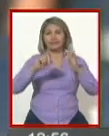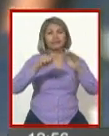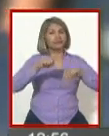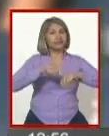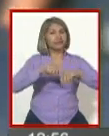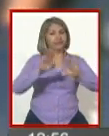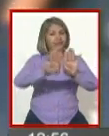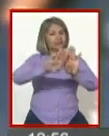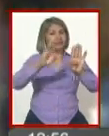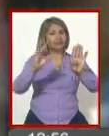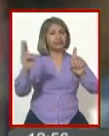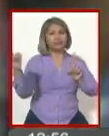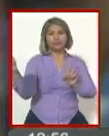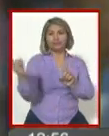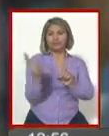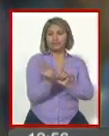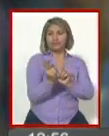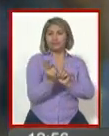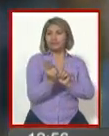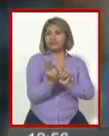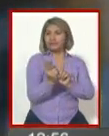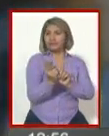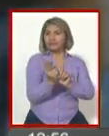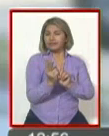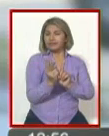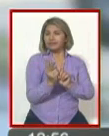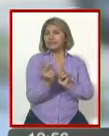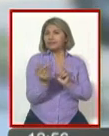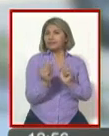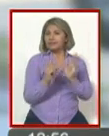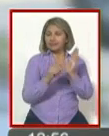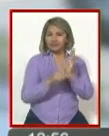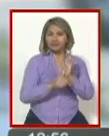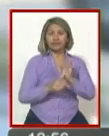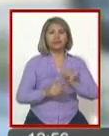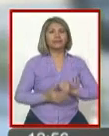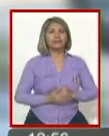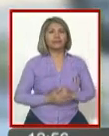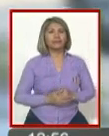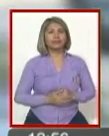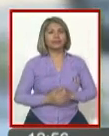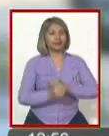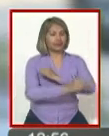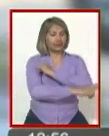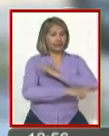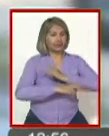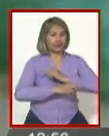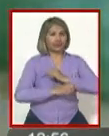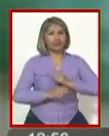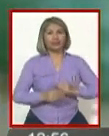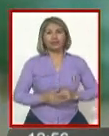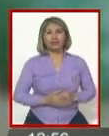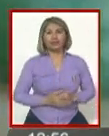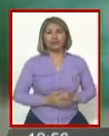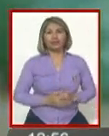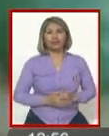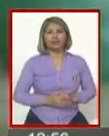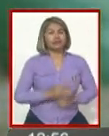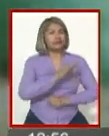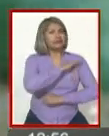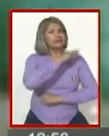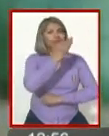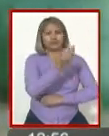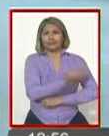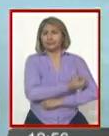abrir el portón, dos personas no identificadas la interceptaron y procedieron al robo, en este caso